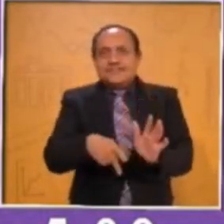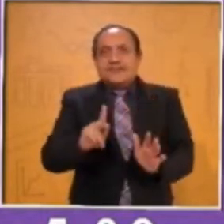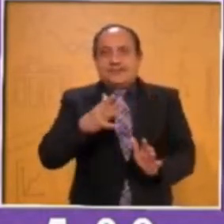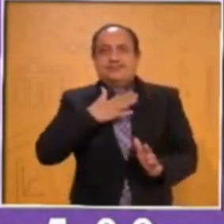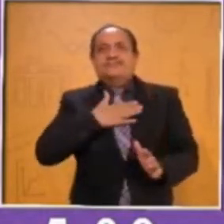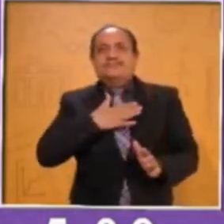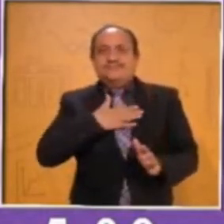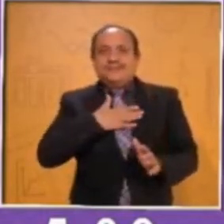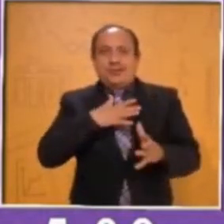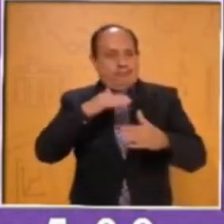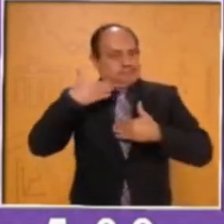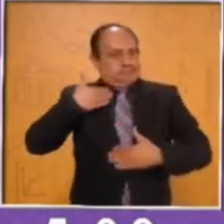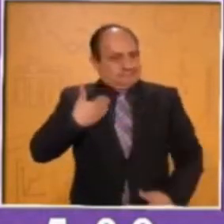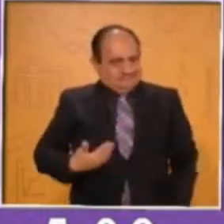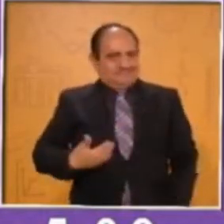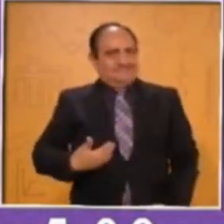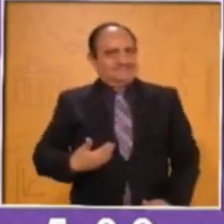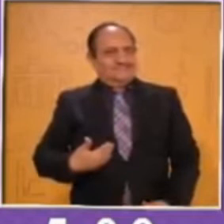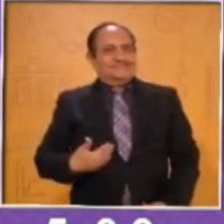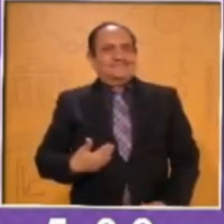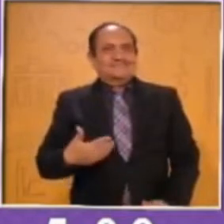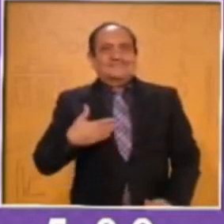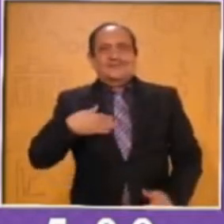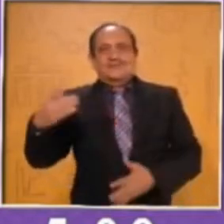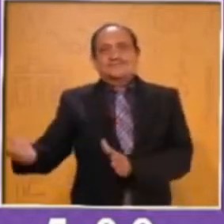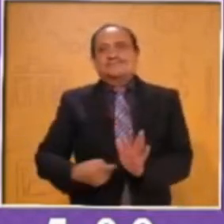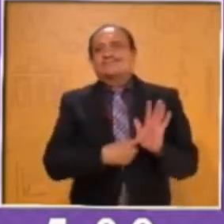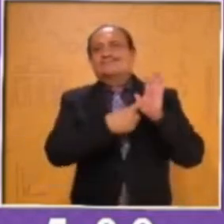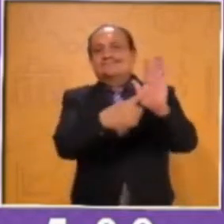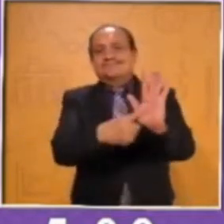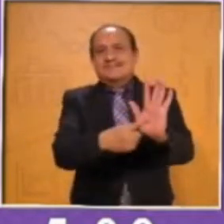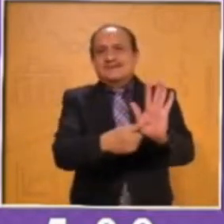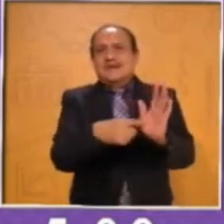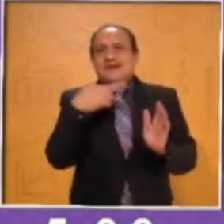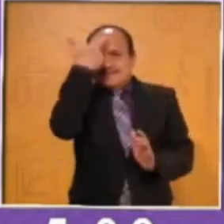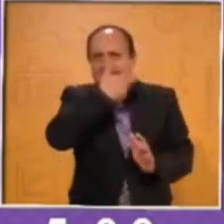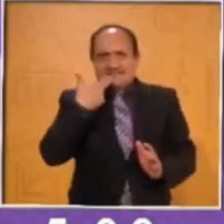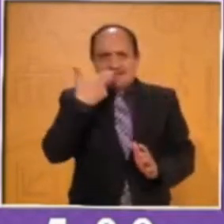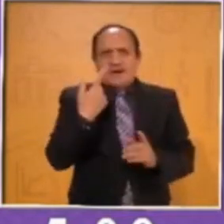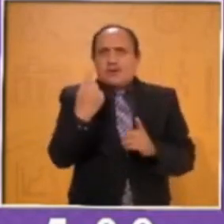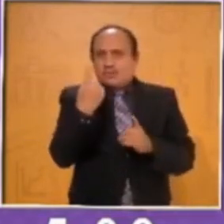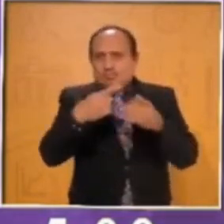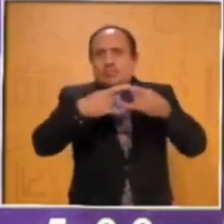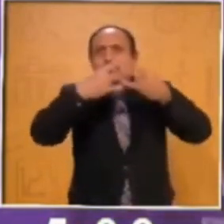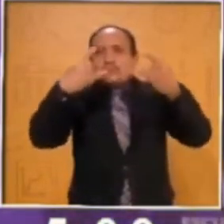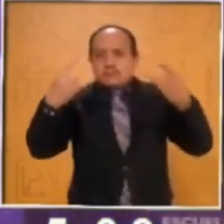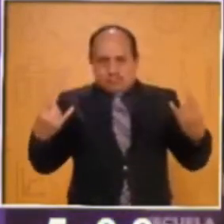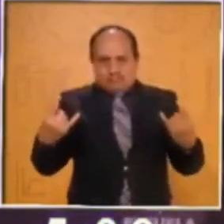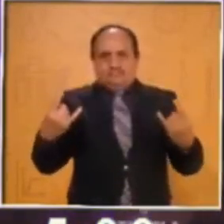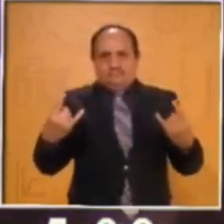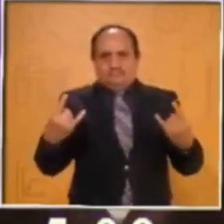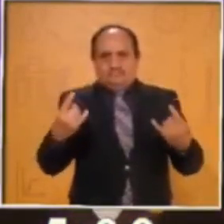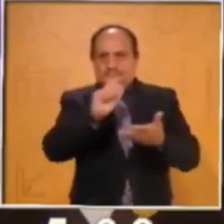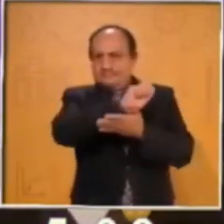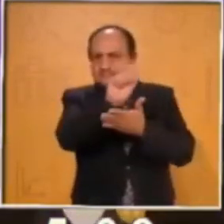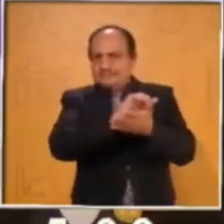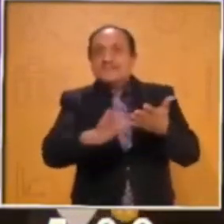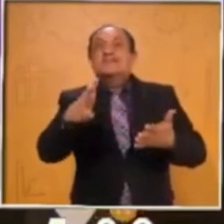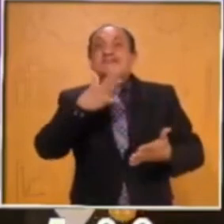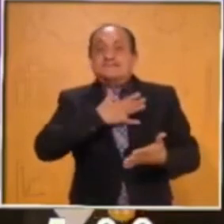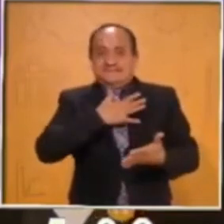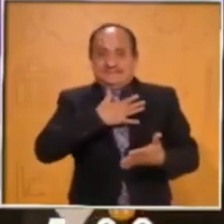soy justo, yo traje mi propio análisis de acuerdo a un cuento o a una historia, una narrativa que